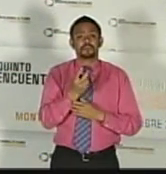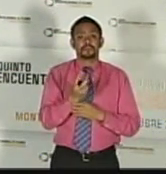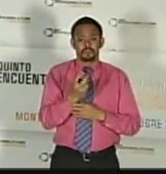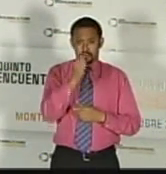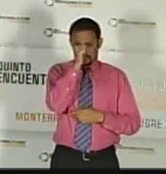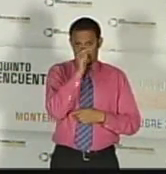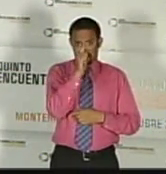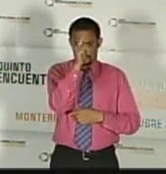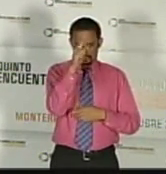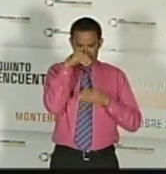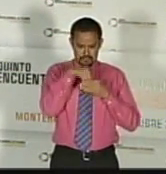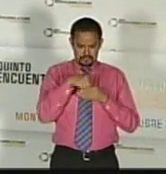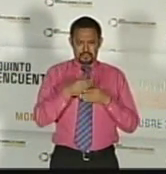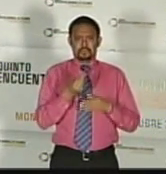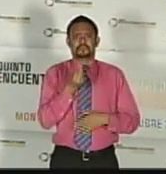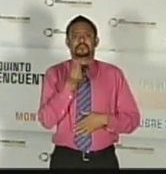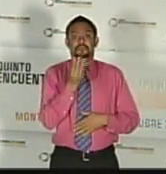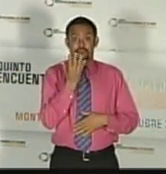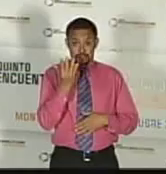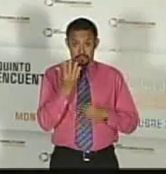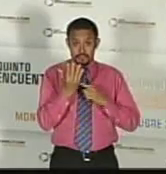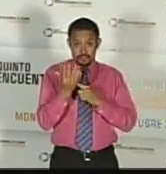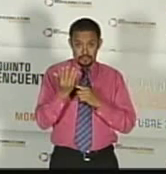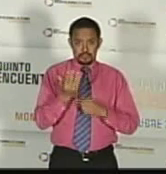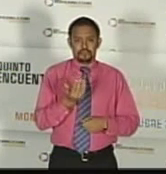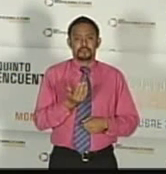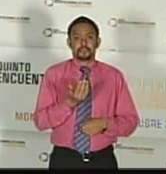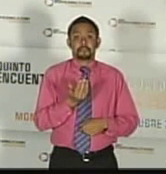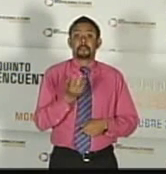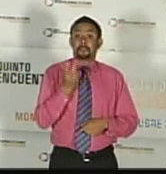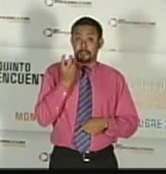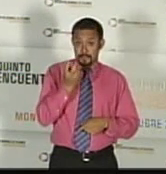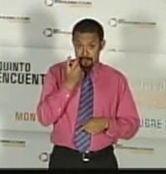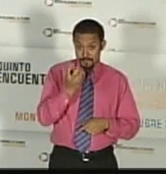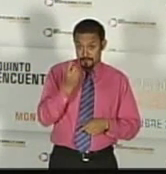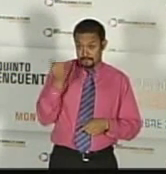el Espíritu. Y de eso él vio,